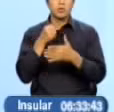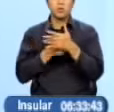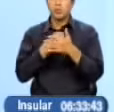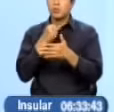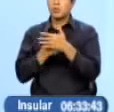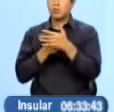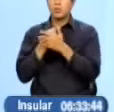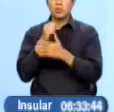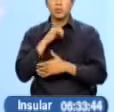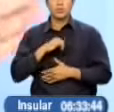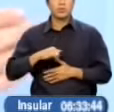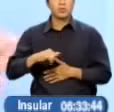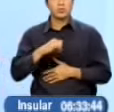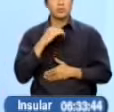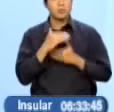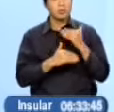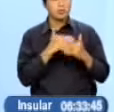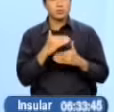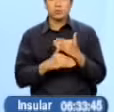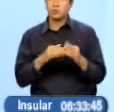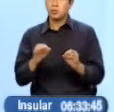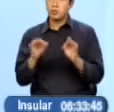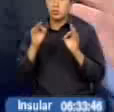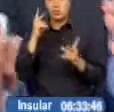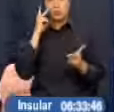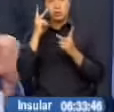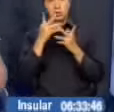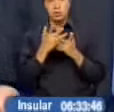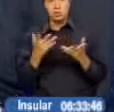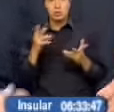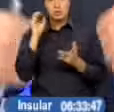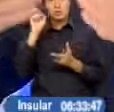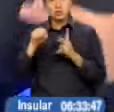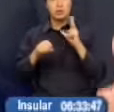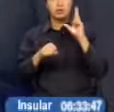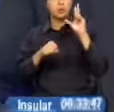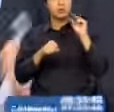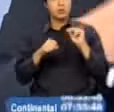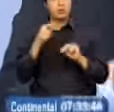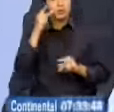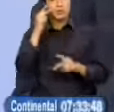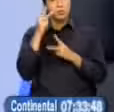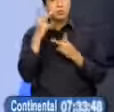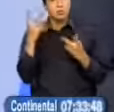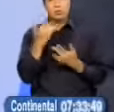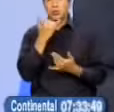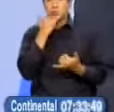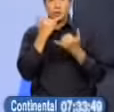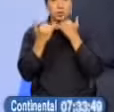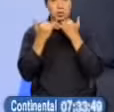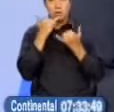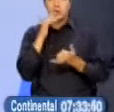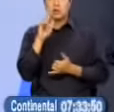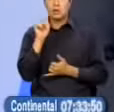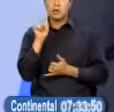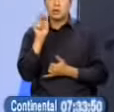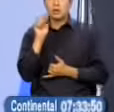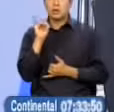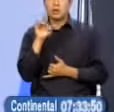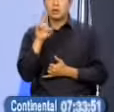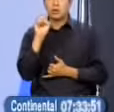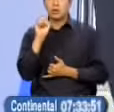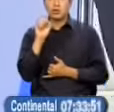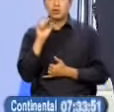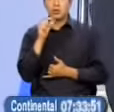instituciones de no crear el vial de acceso a vendrá y determinar si hubo o no hubo esa falsificación deliberada que menciona ramiro garcía y que